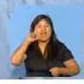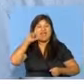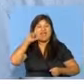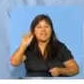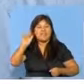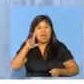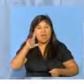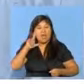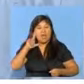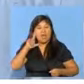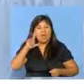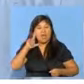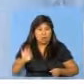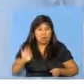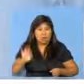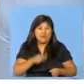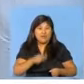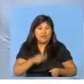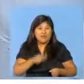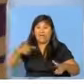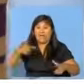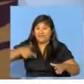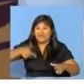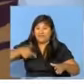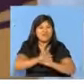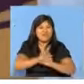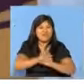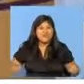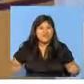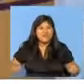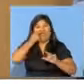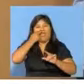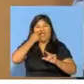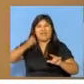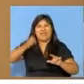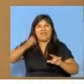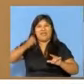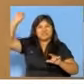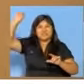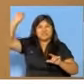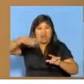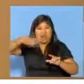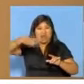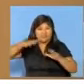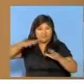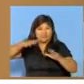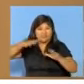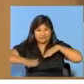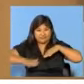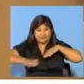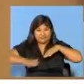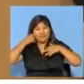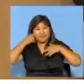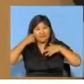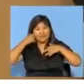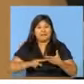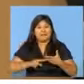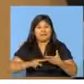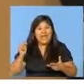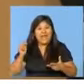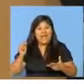fotovoltaicas y está en una etapa de prototipo si bien está funcionando es el